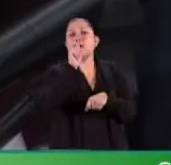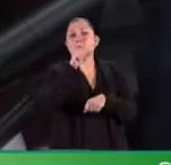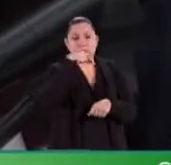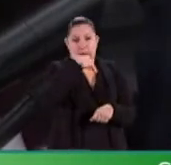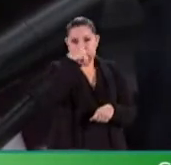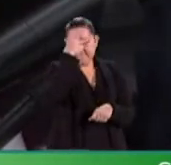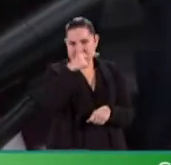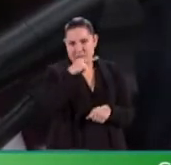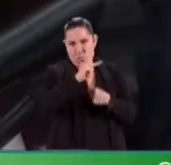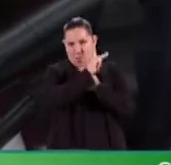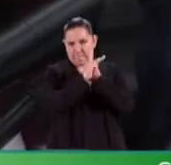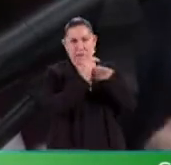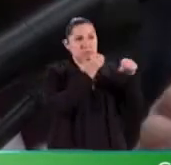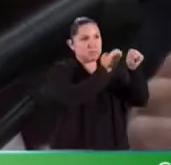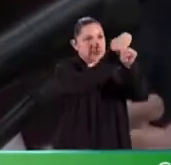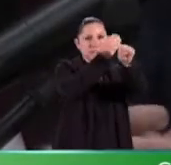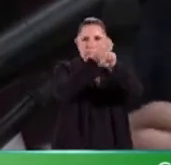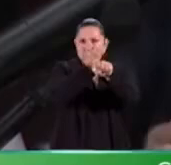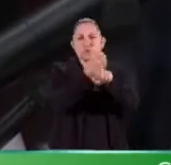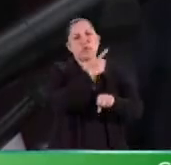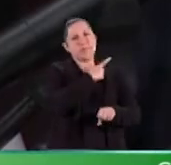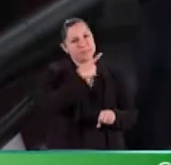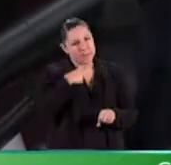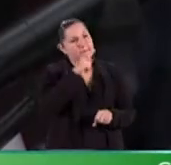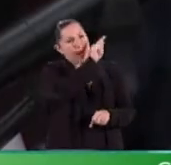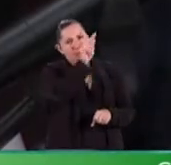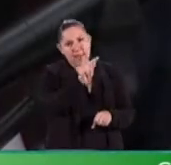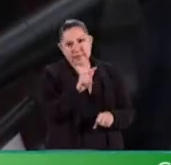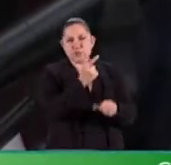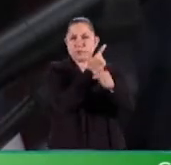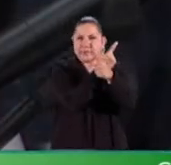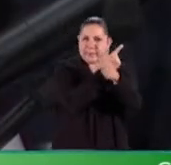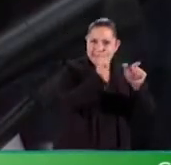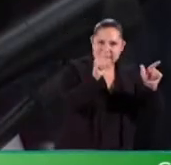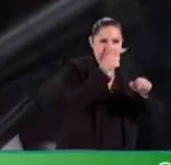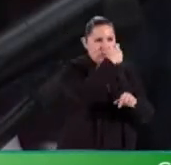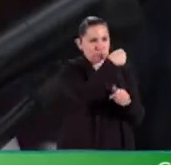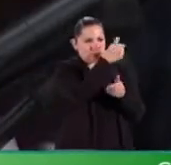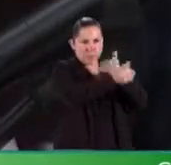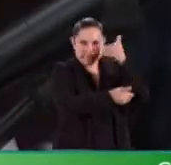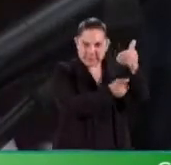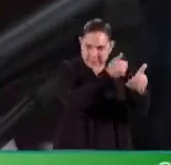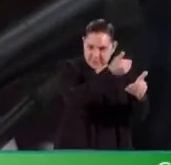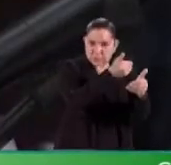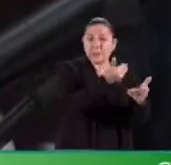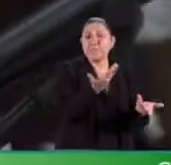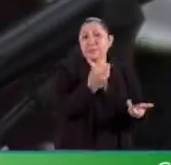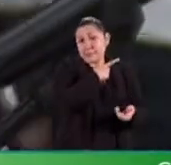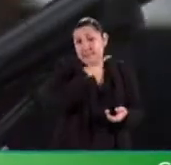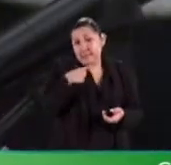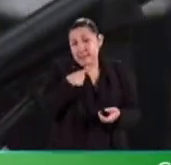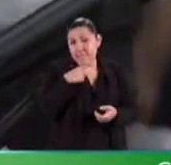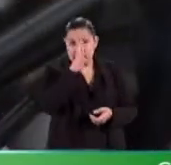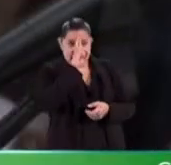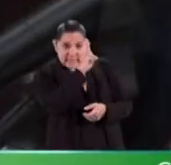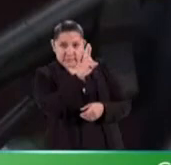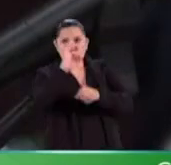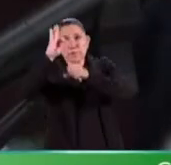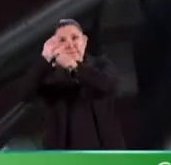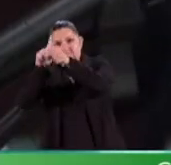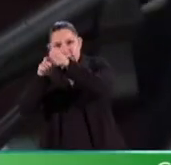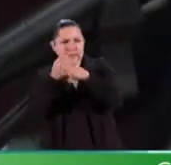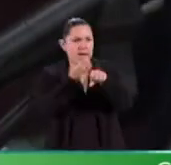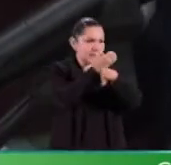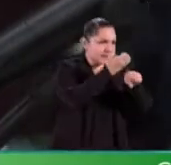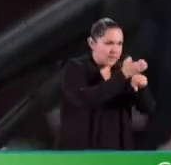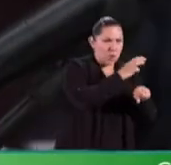luego, tienen que respetar la forma de gobierno, el mandato constitucional y la división de poderes, pero en ninguna parte dice que el constituyente